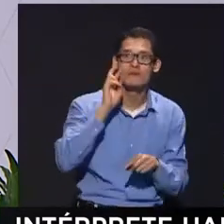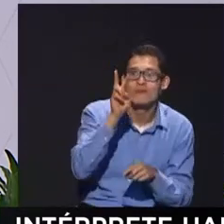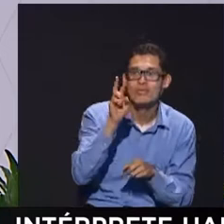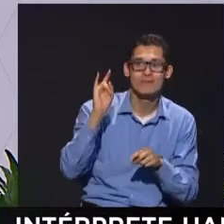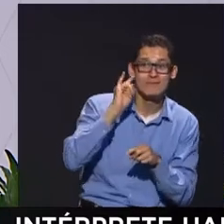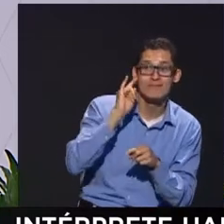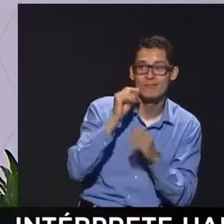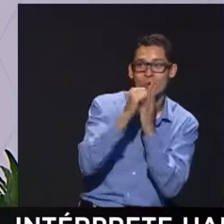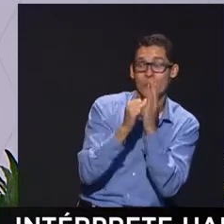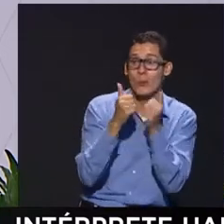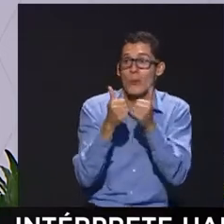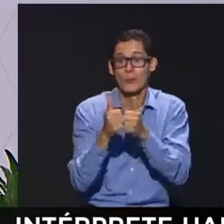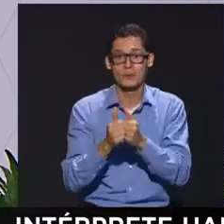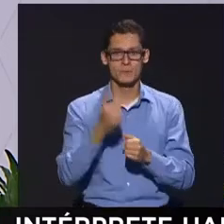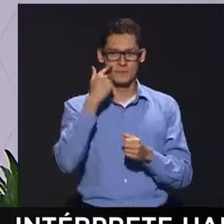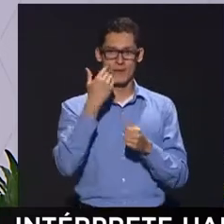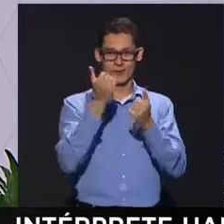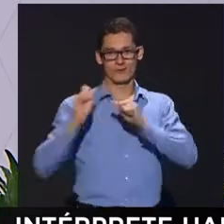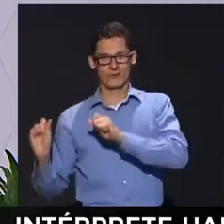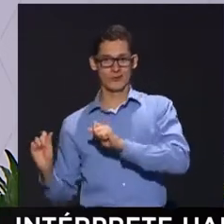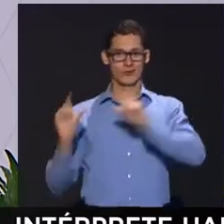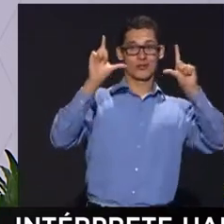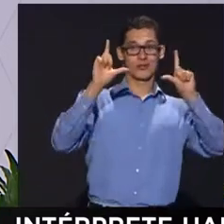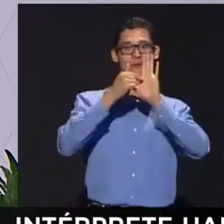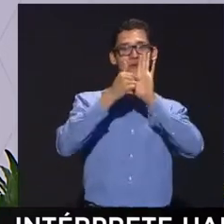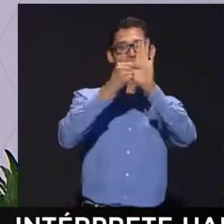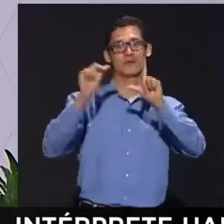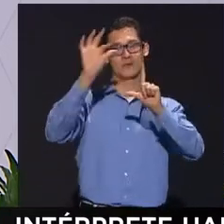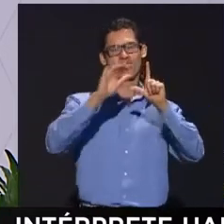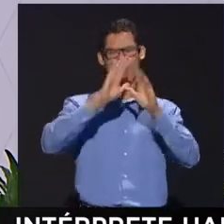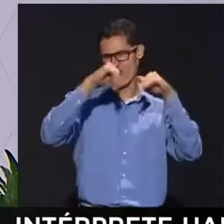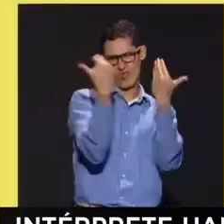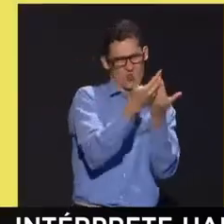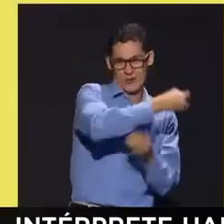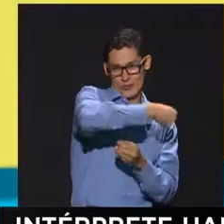video que nos envían de la institución educativa Maestro Fernando Botero?